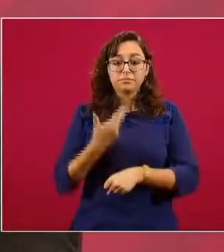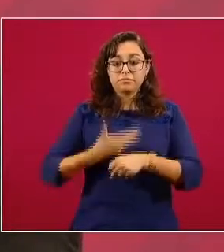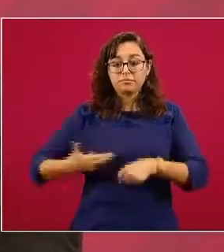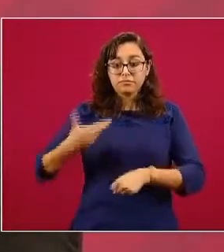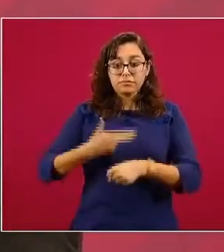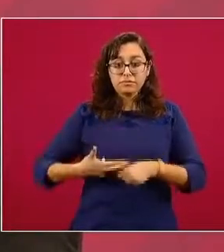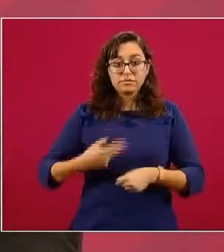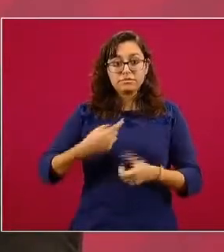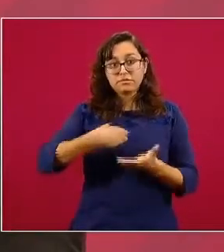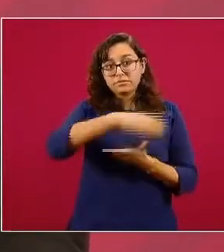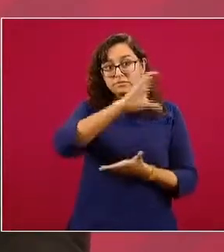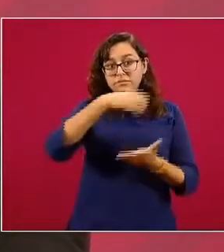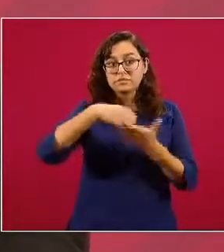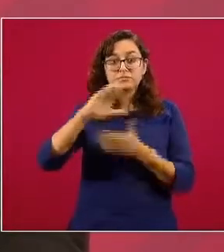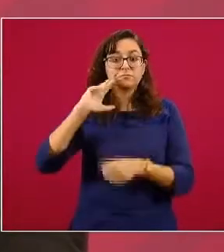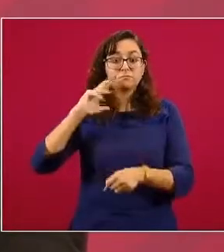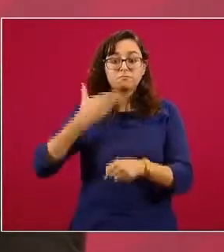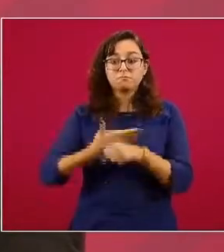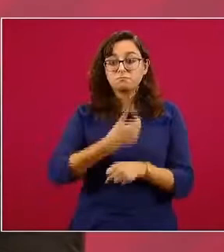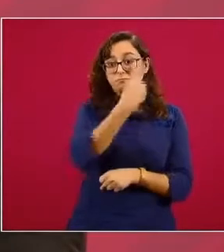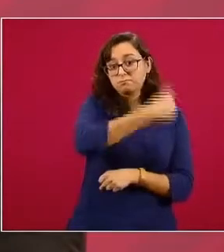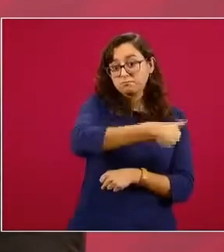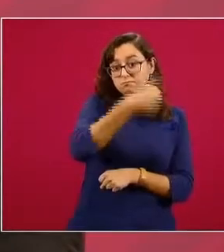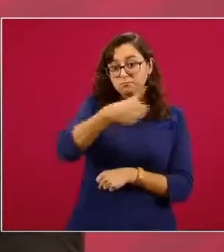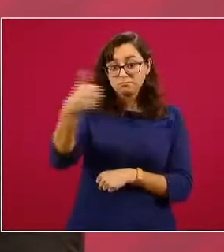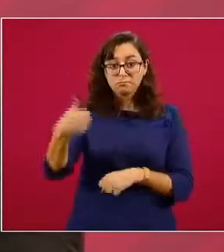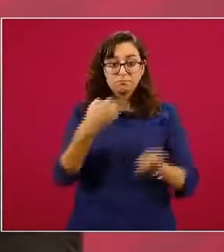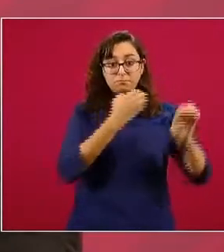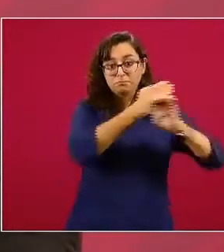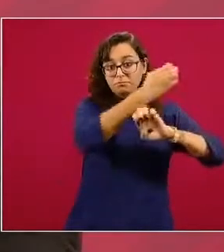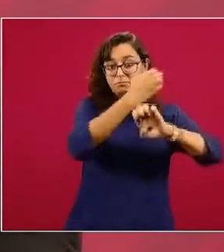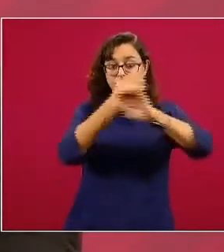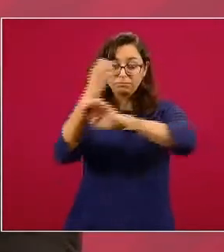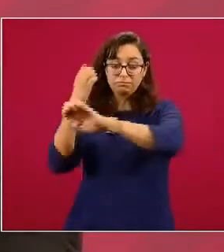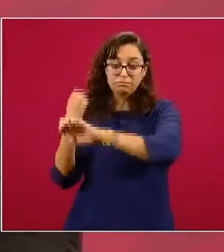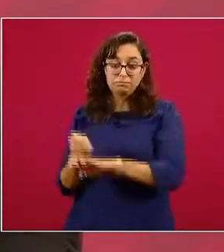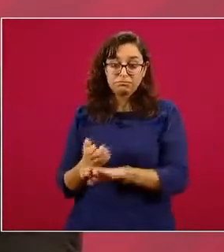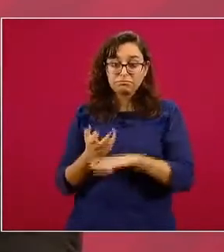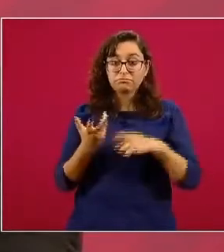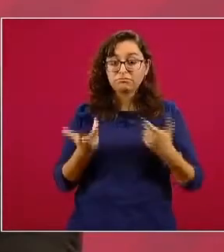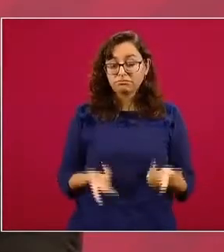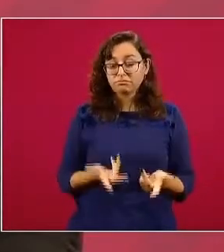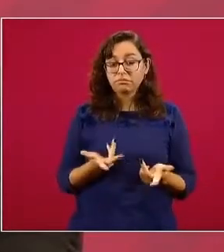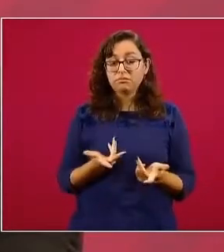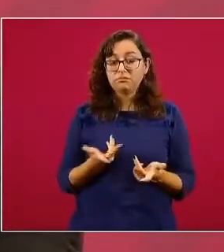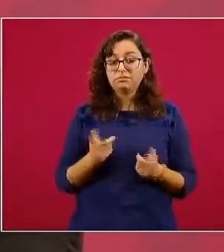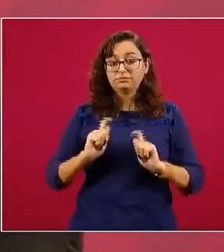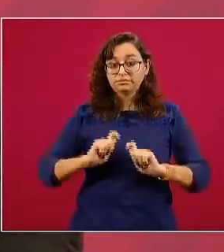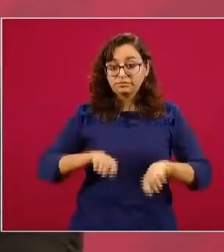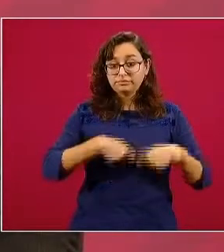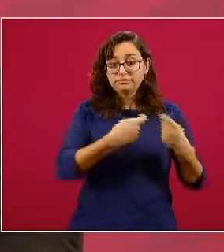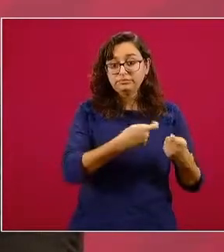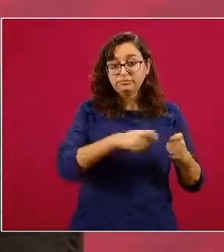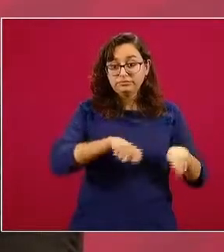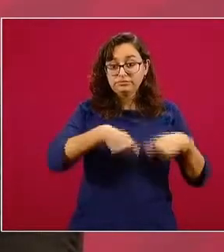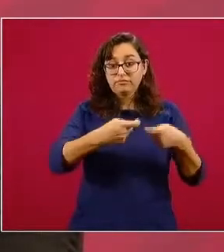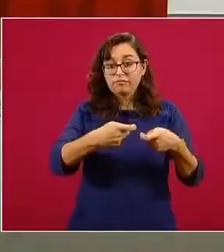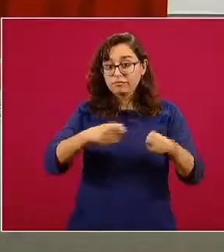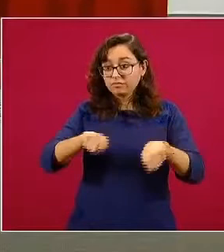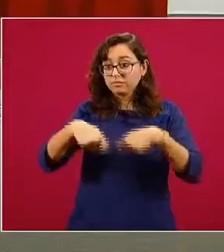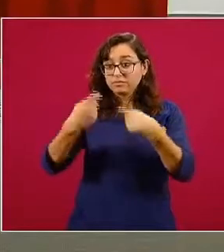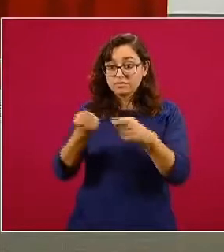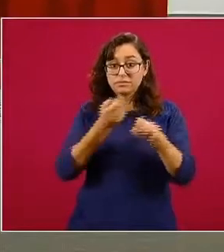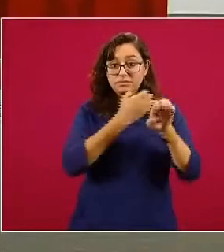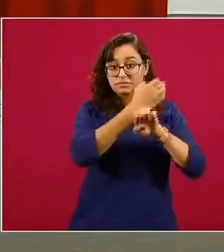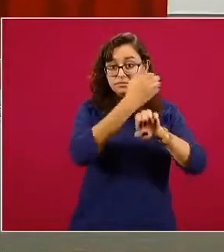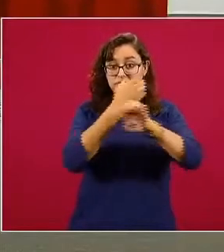las entidades federativas y de sus jurisdicciones sanitarias. Prácticamente todas las jurisdicciones sanitarias en el país